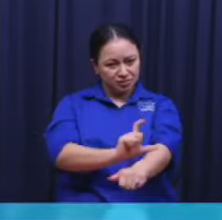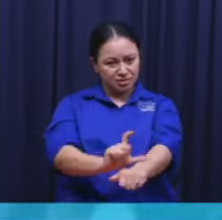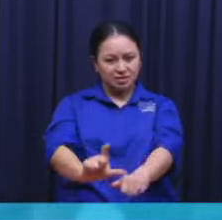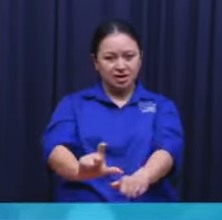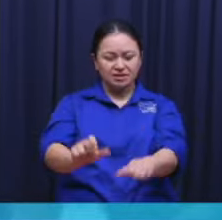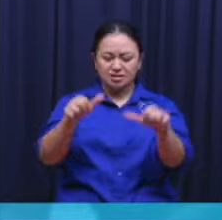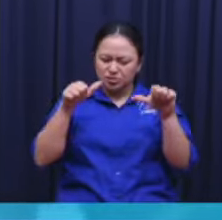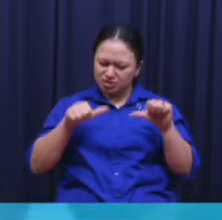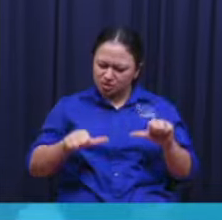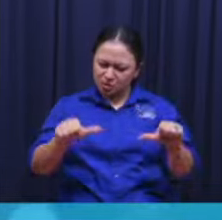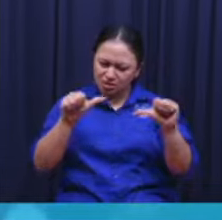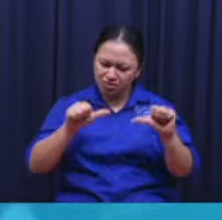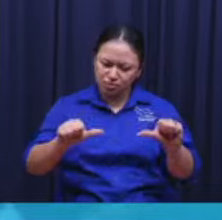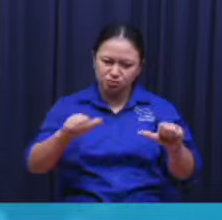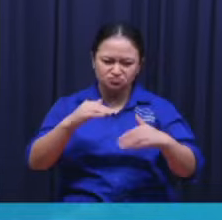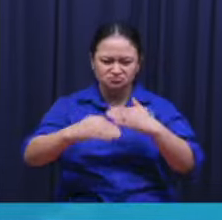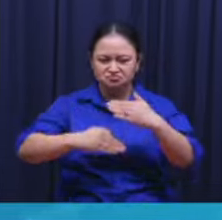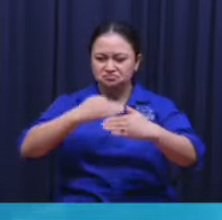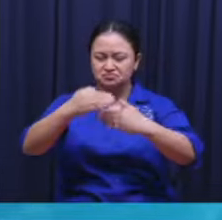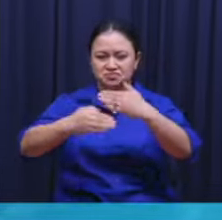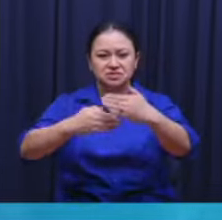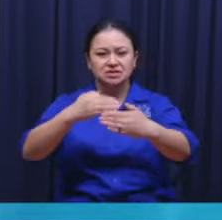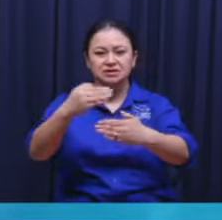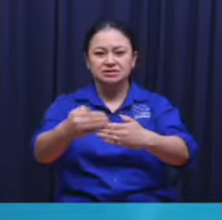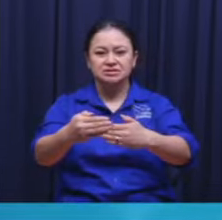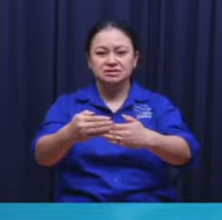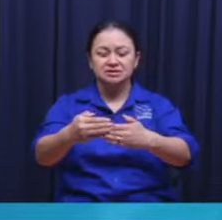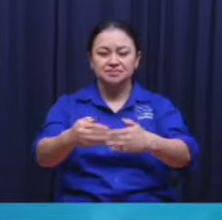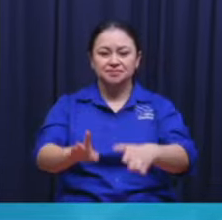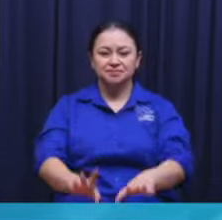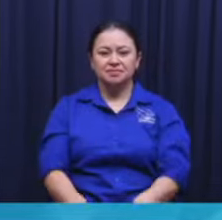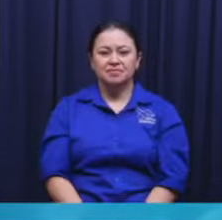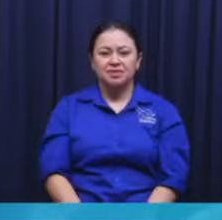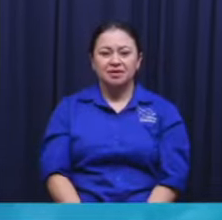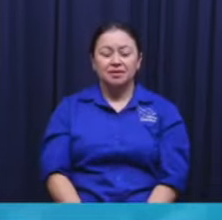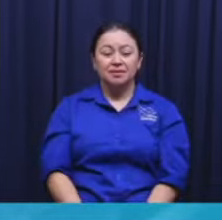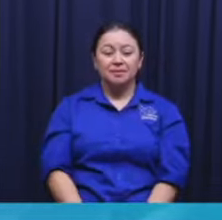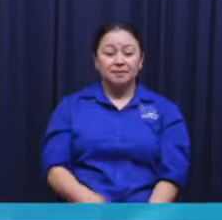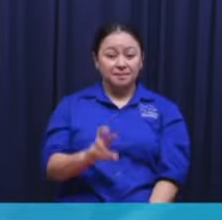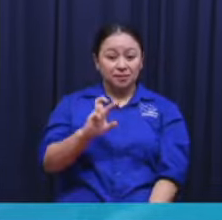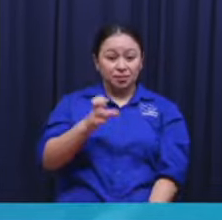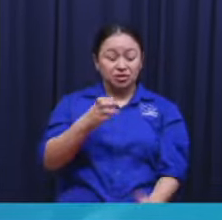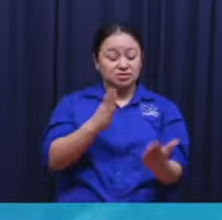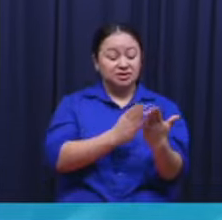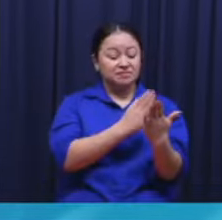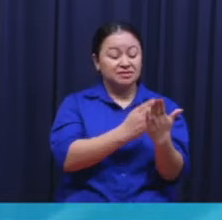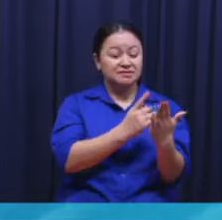la Biblia que cuando el Señor venga, los vivientes que hayamos, ¿qué?